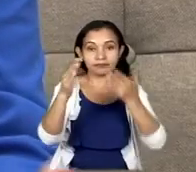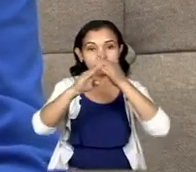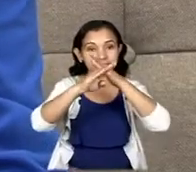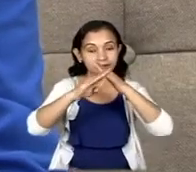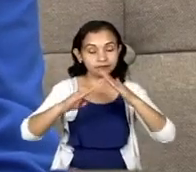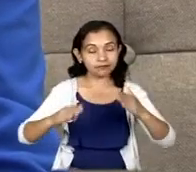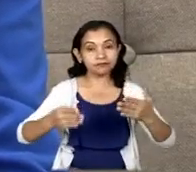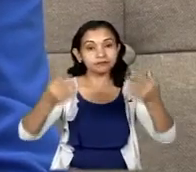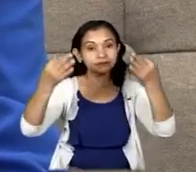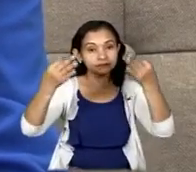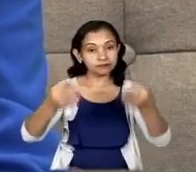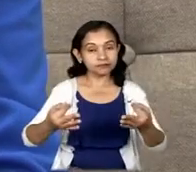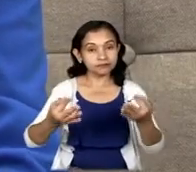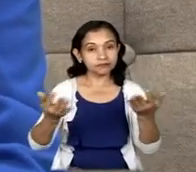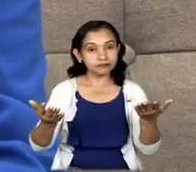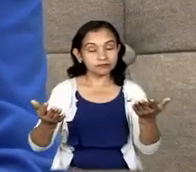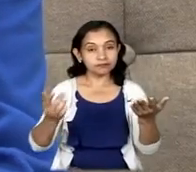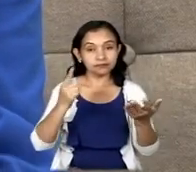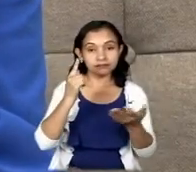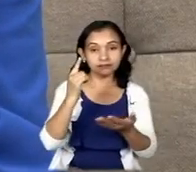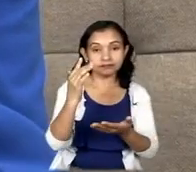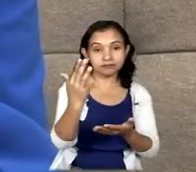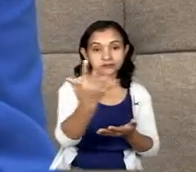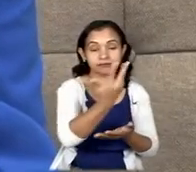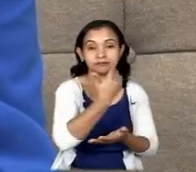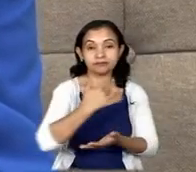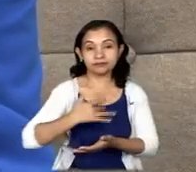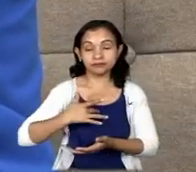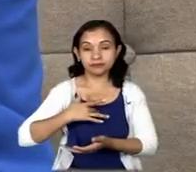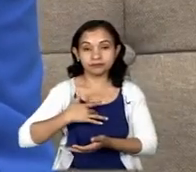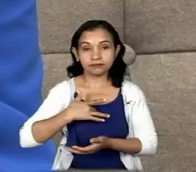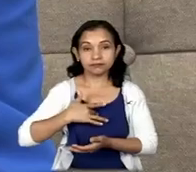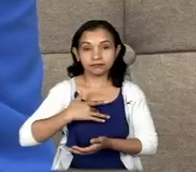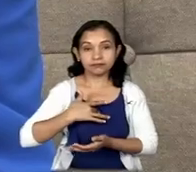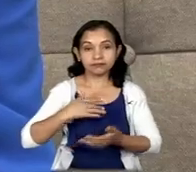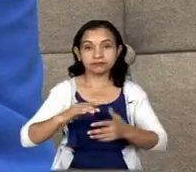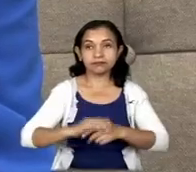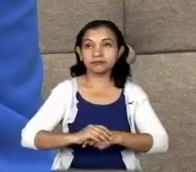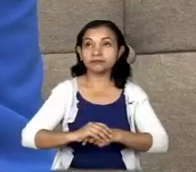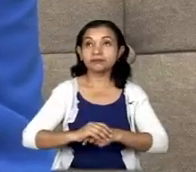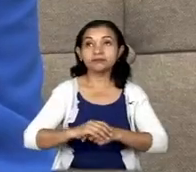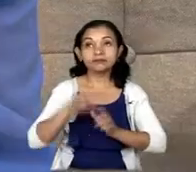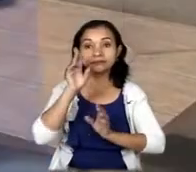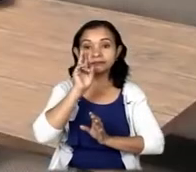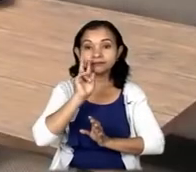de tranquilidad y con todo lo necesario, pues, para. Y también ir